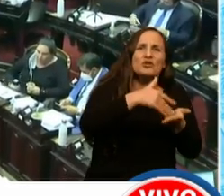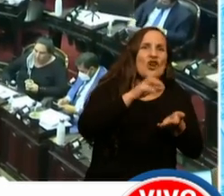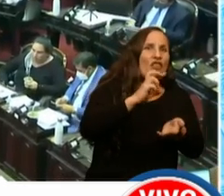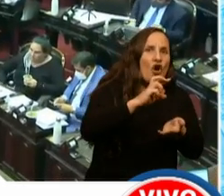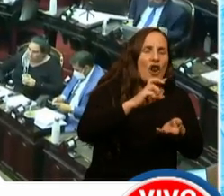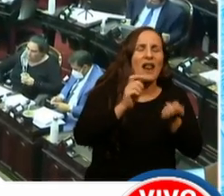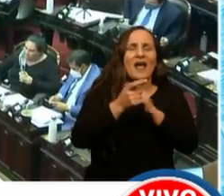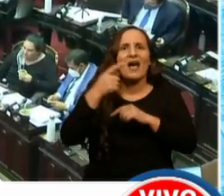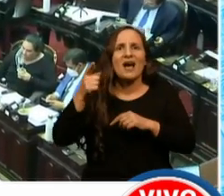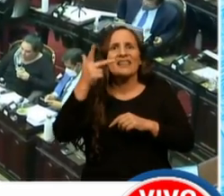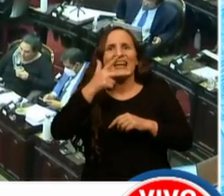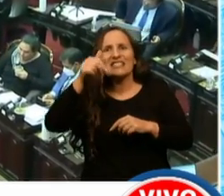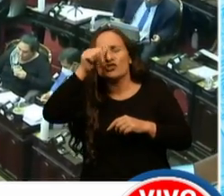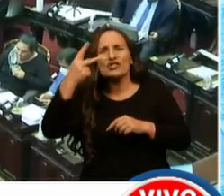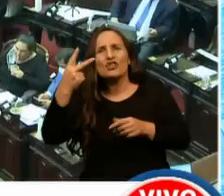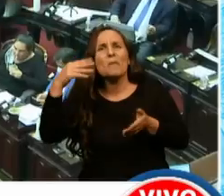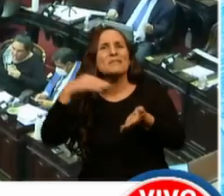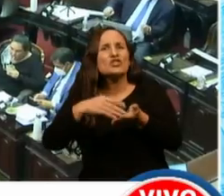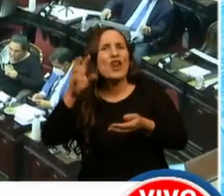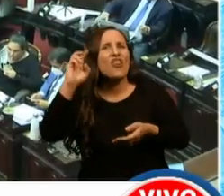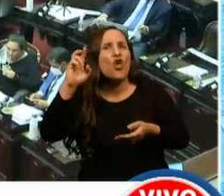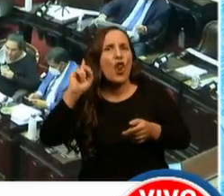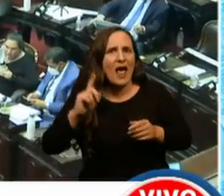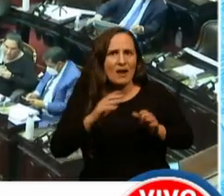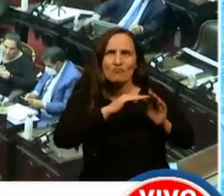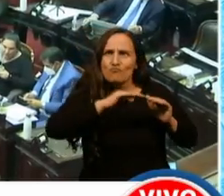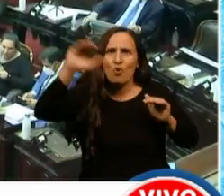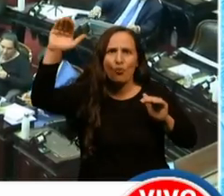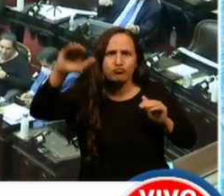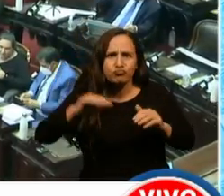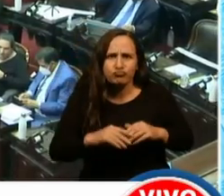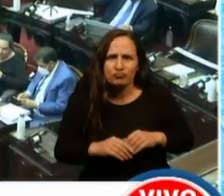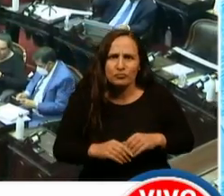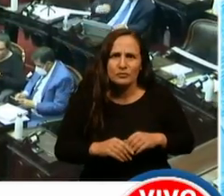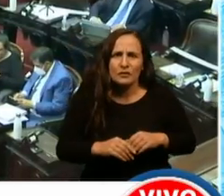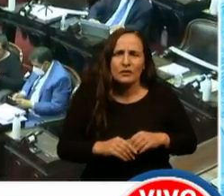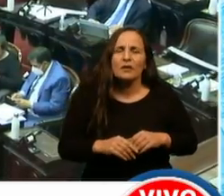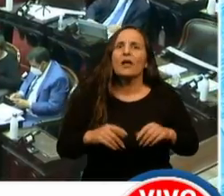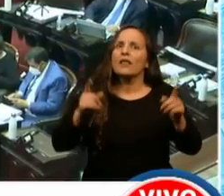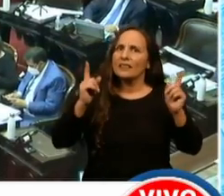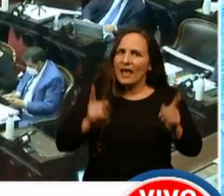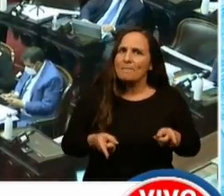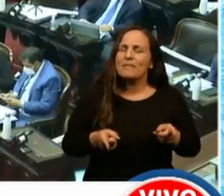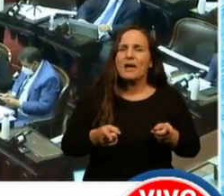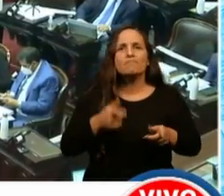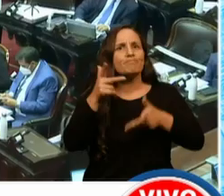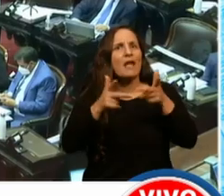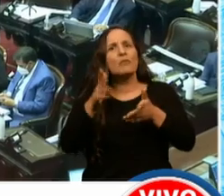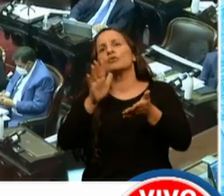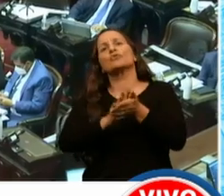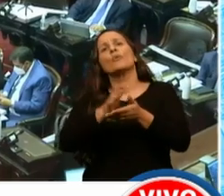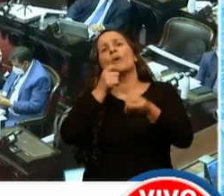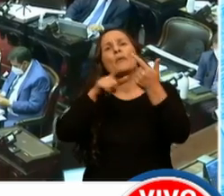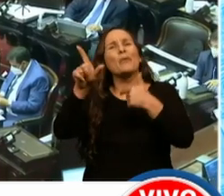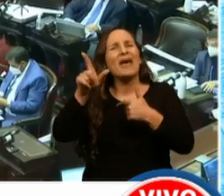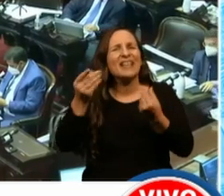dólares a 362 millones de dólares también que cuando hablamos de ventas hablamos